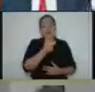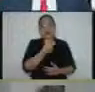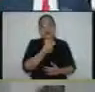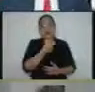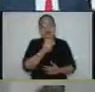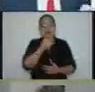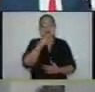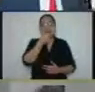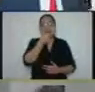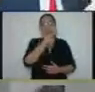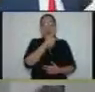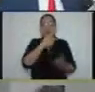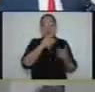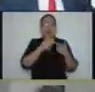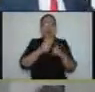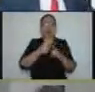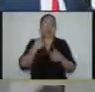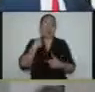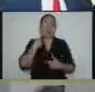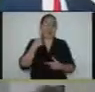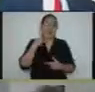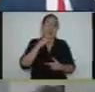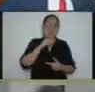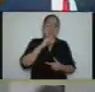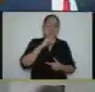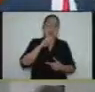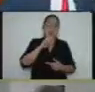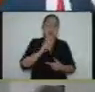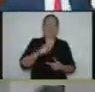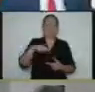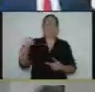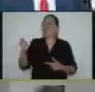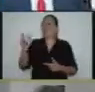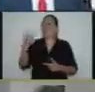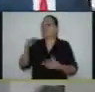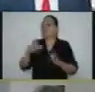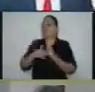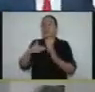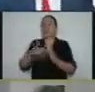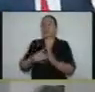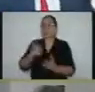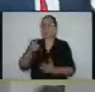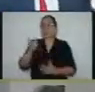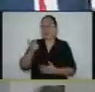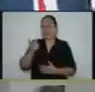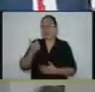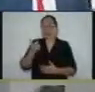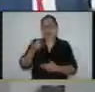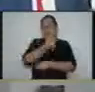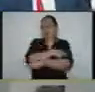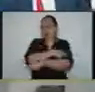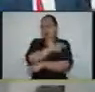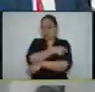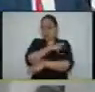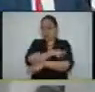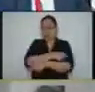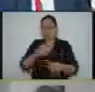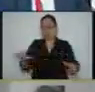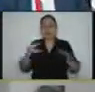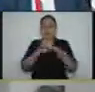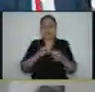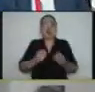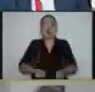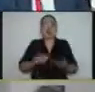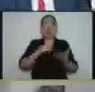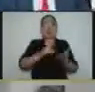renunció entre 10 millones de dosis, si es que solo esa fuera a ser la renuncia, significa entonces que la vacuna